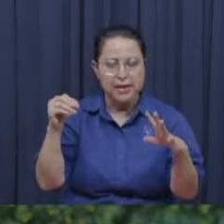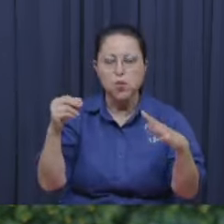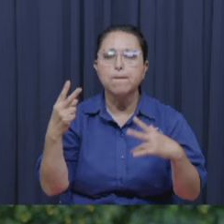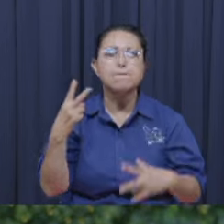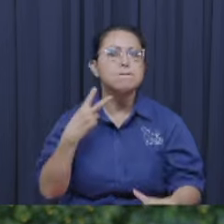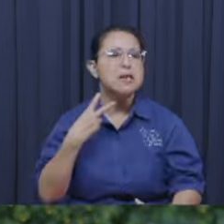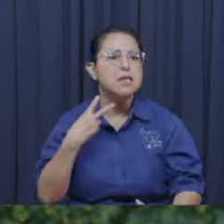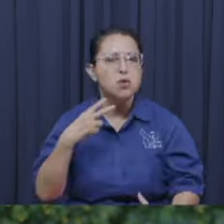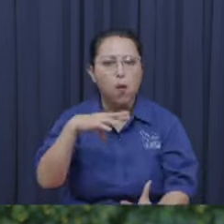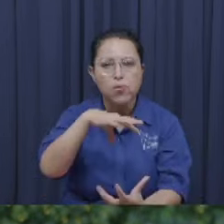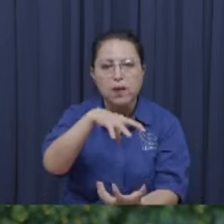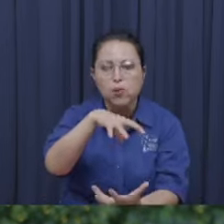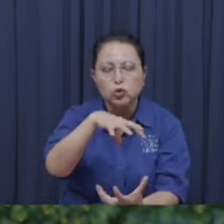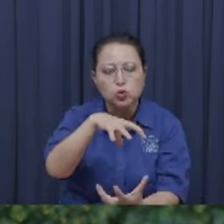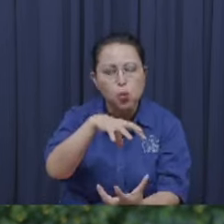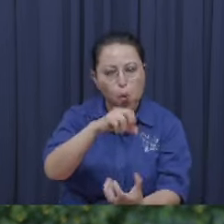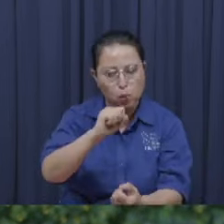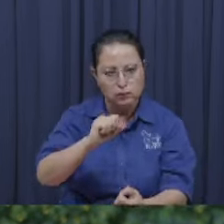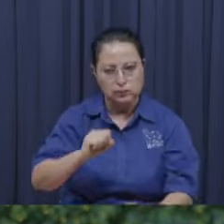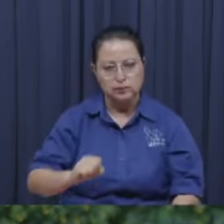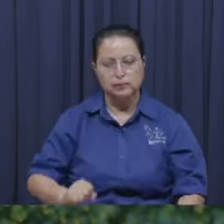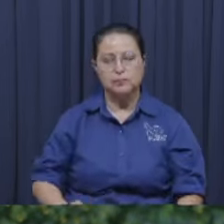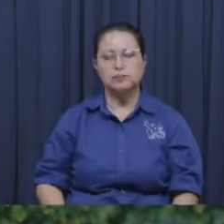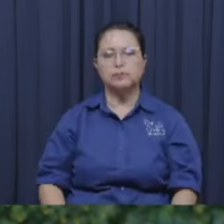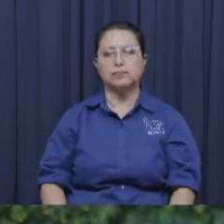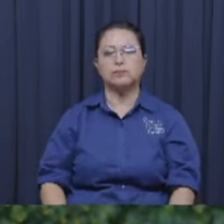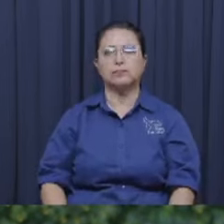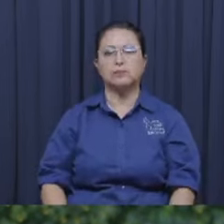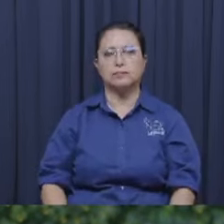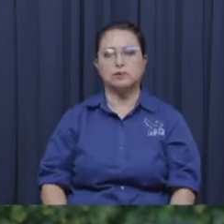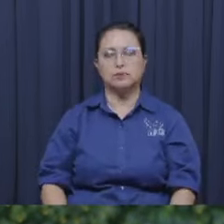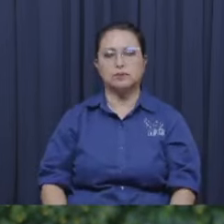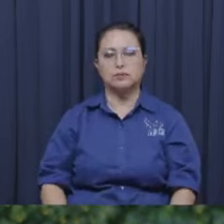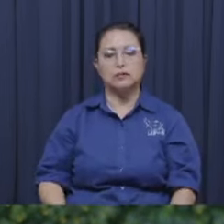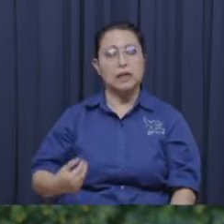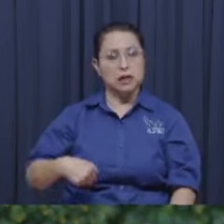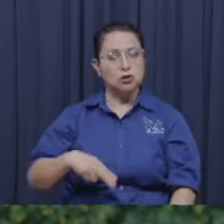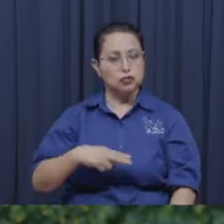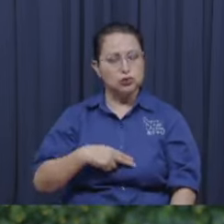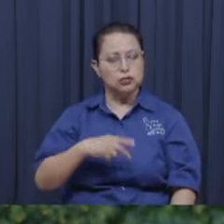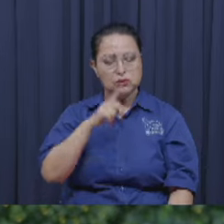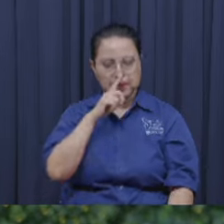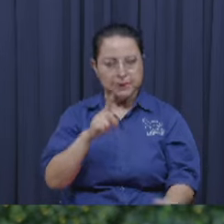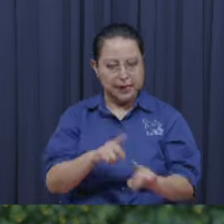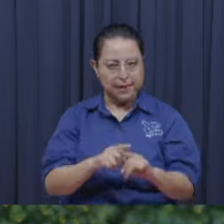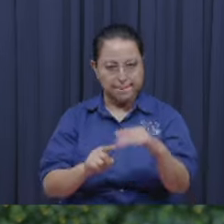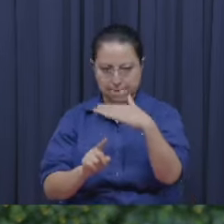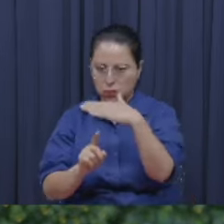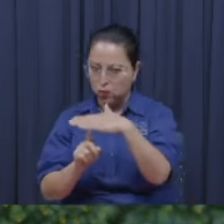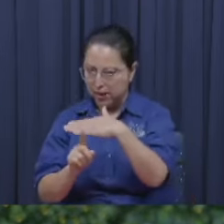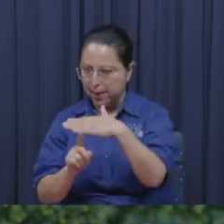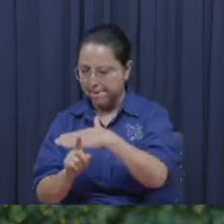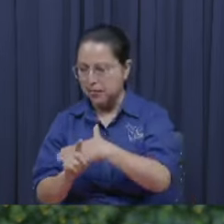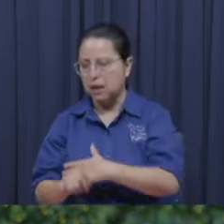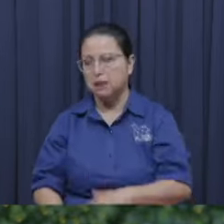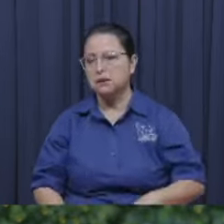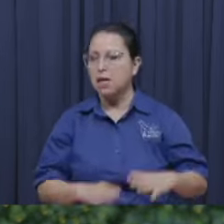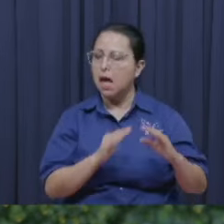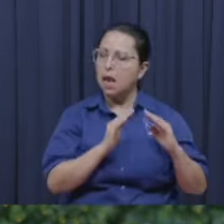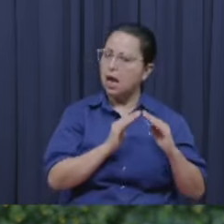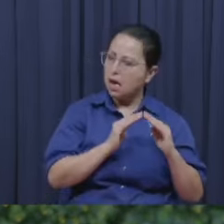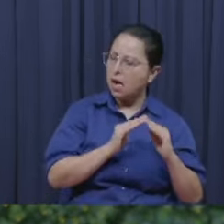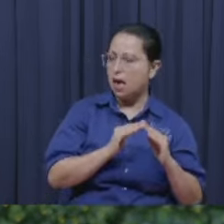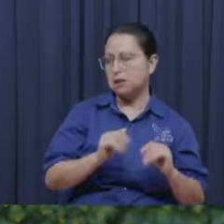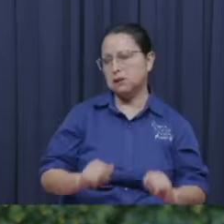peligro. Así está el mundo. Nosotros tenemos también nuestros problemas en casa, digamos, en